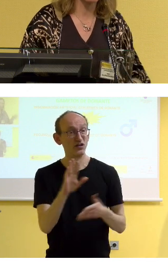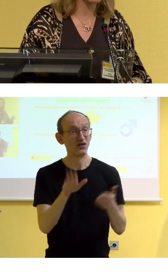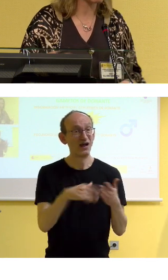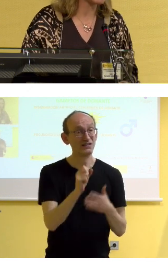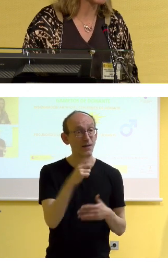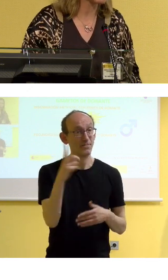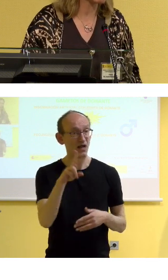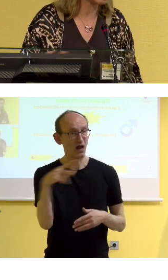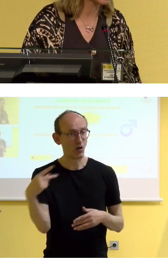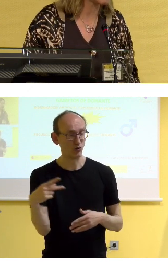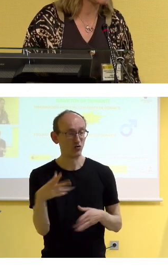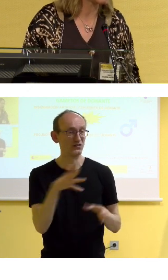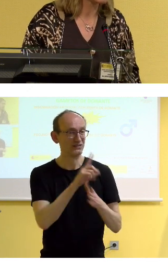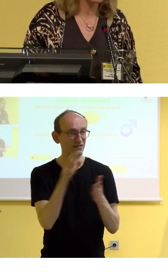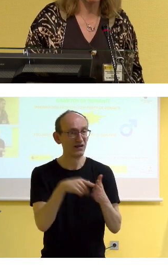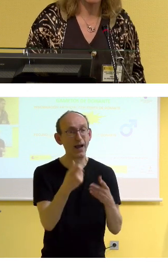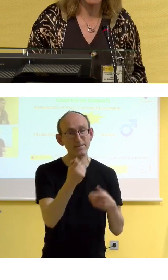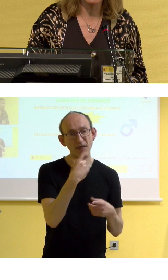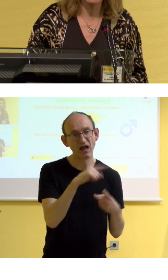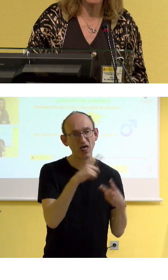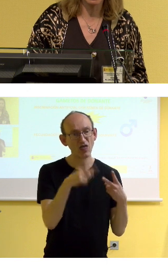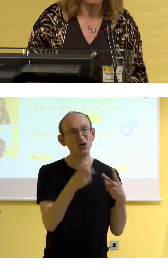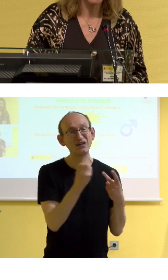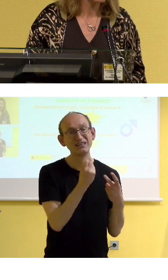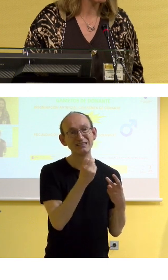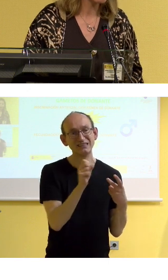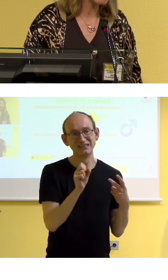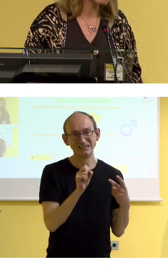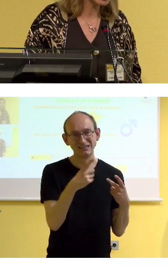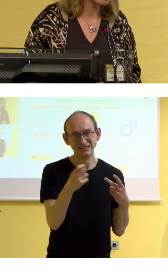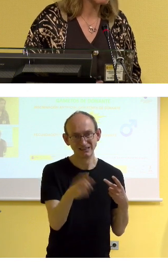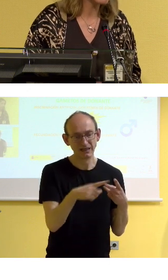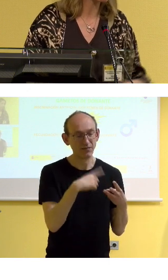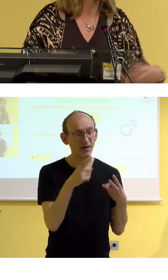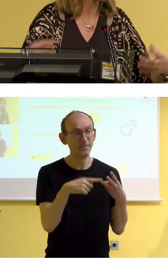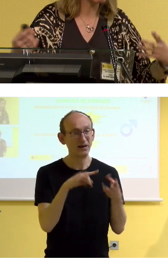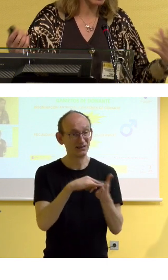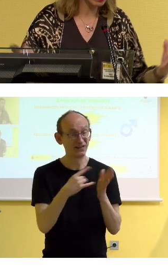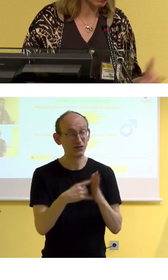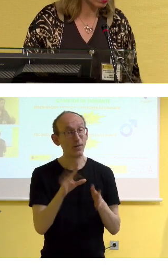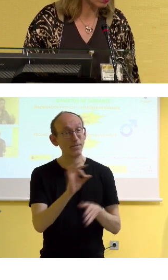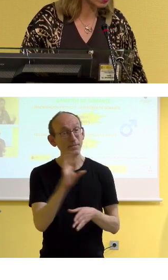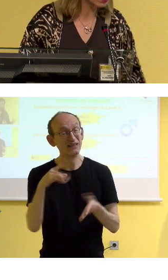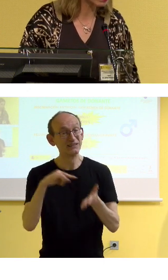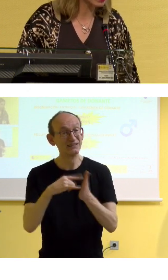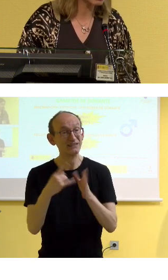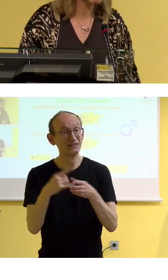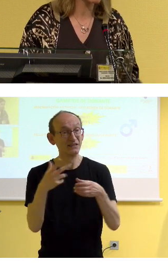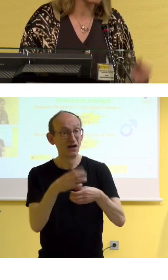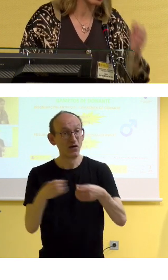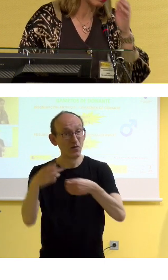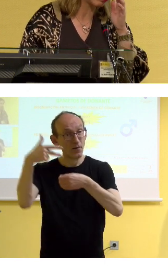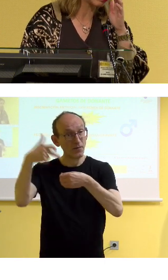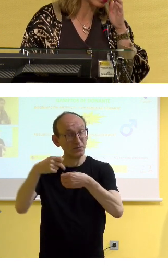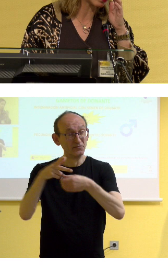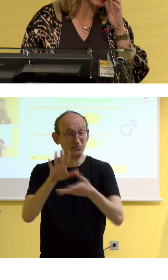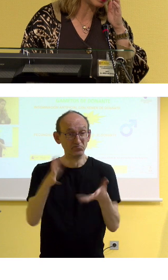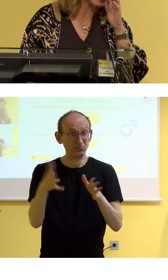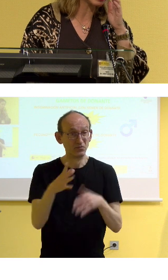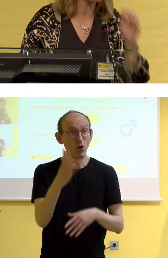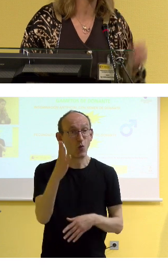o sea, poner la medicación, el semen y lo que es la técnica, y una fecundación in vitro convencional, como estáis viendo, pues entre